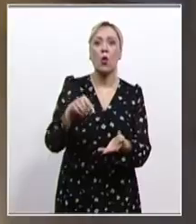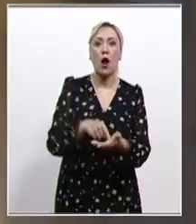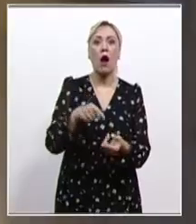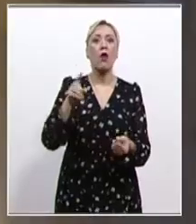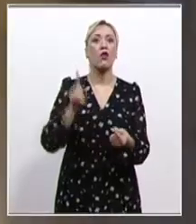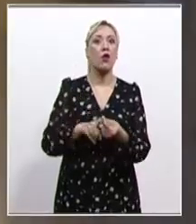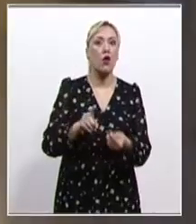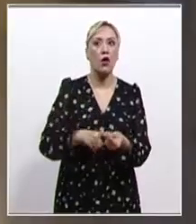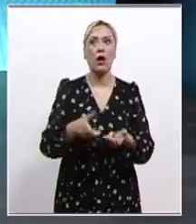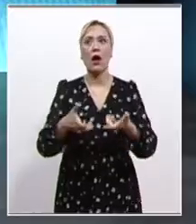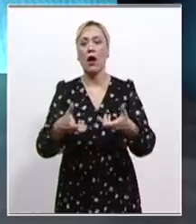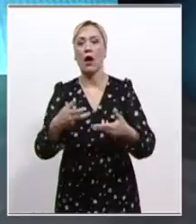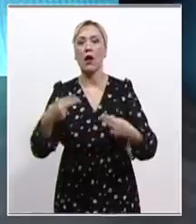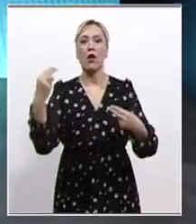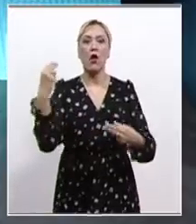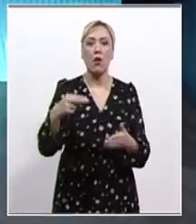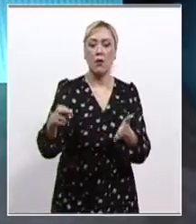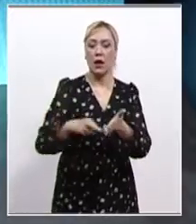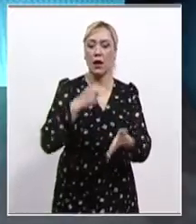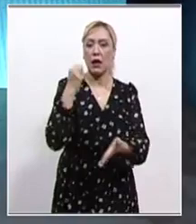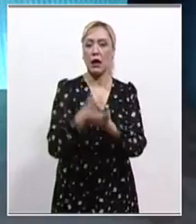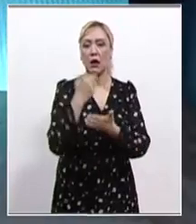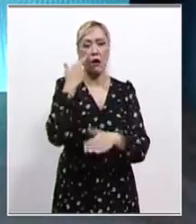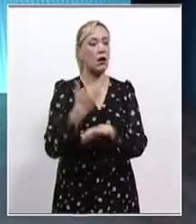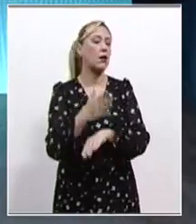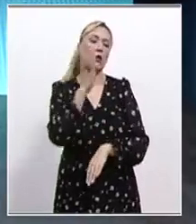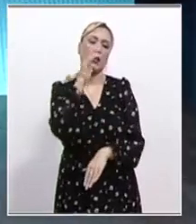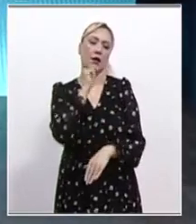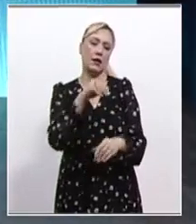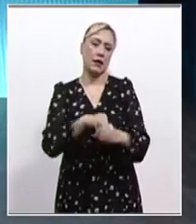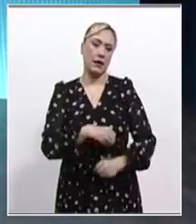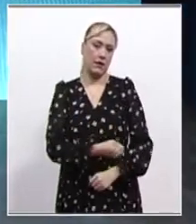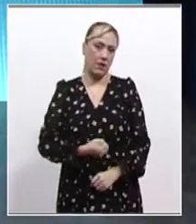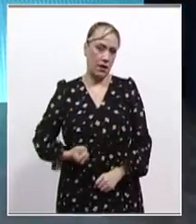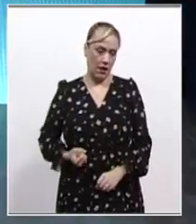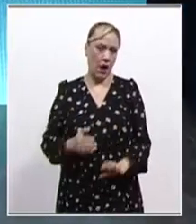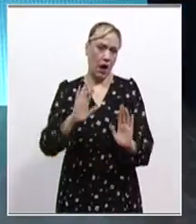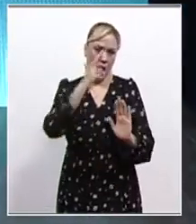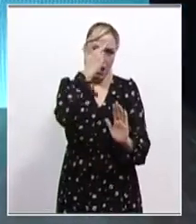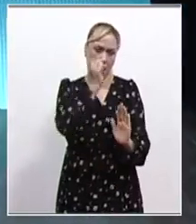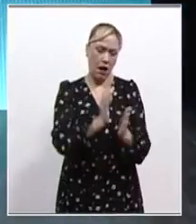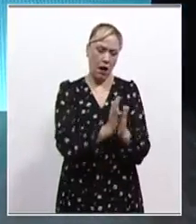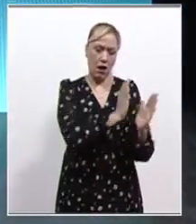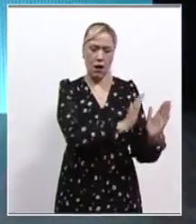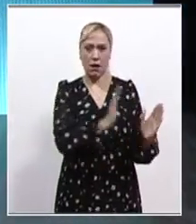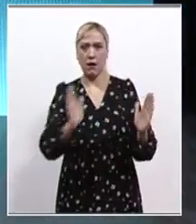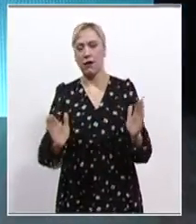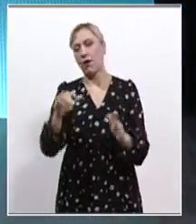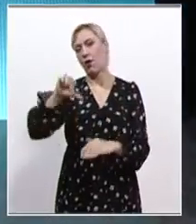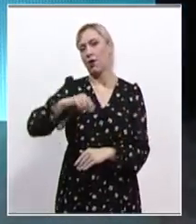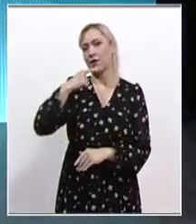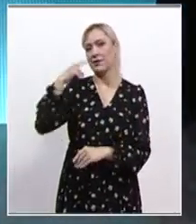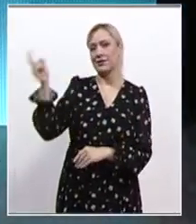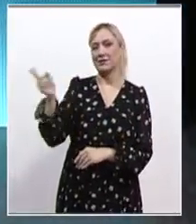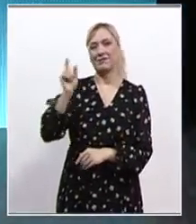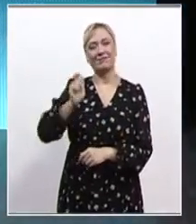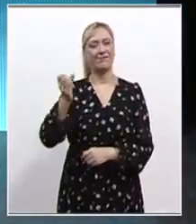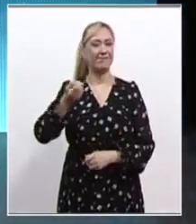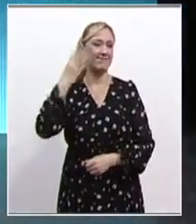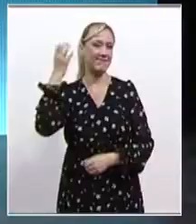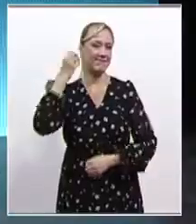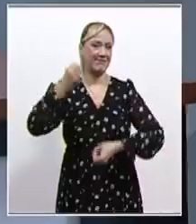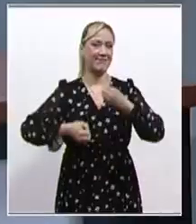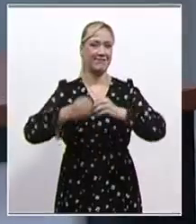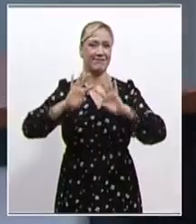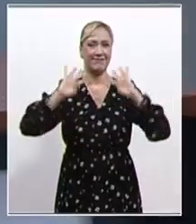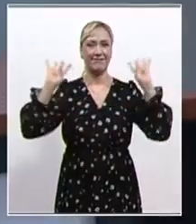confidencial. Estos fueron los asuntos que resolvió el Pleno de la Suprema Corte en la sesión de este martes. Agradecemos tu